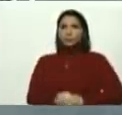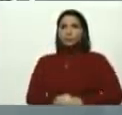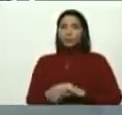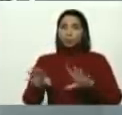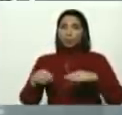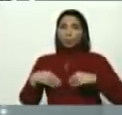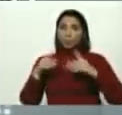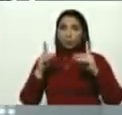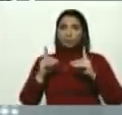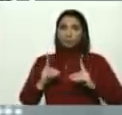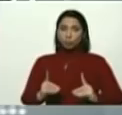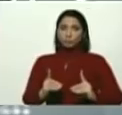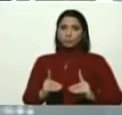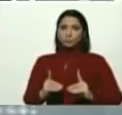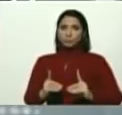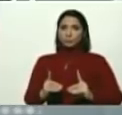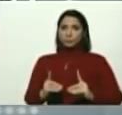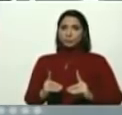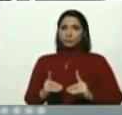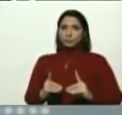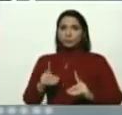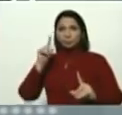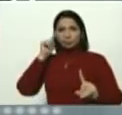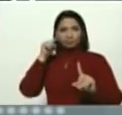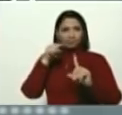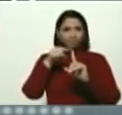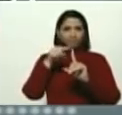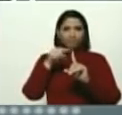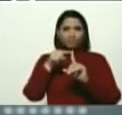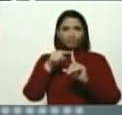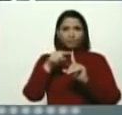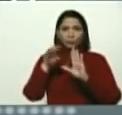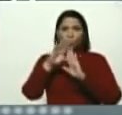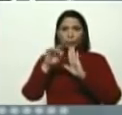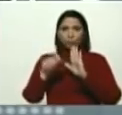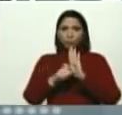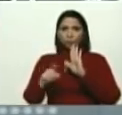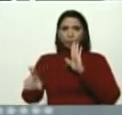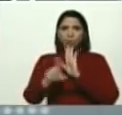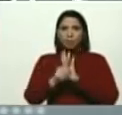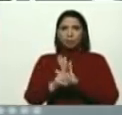tomó una decisión en el marco de la Constitución y las leyes,